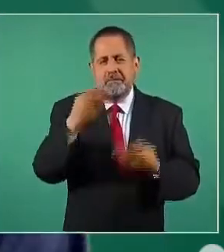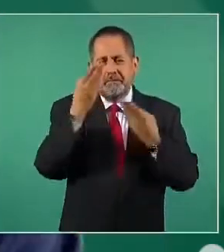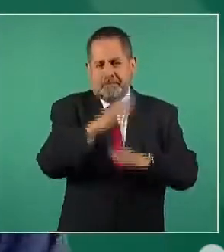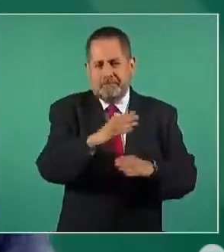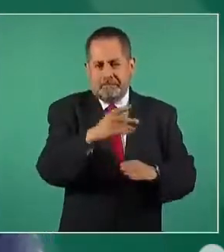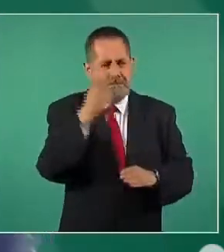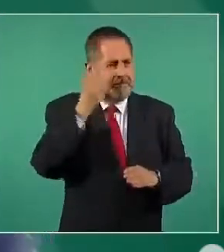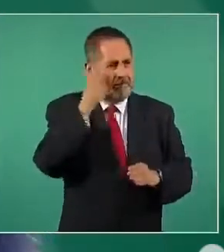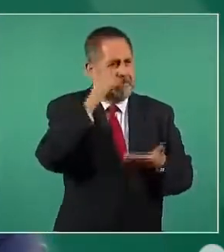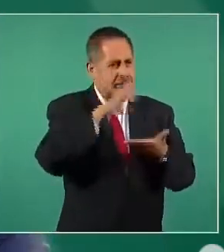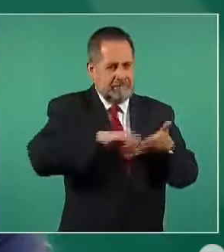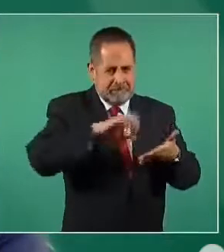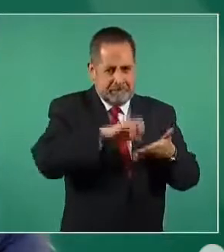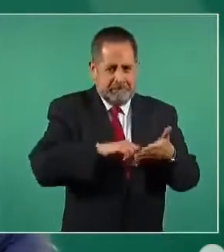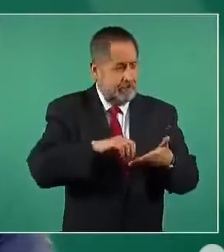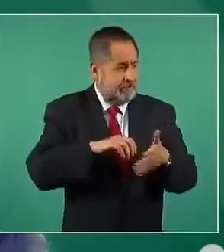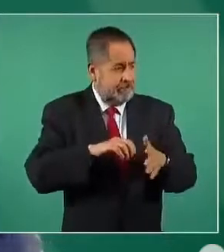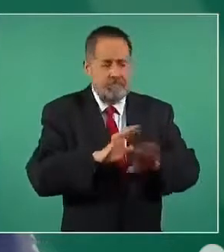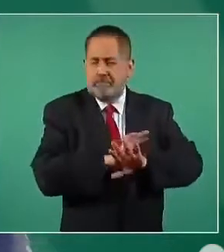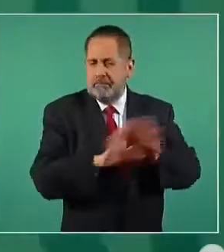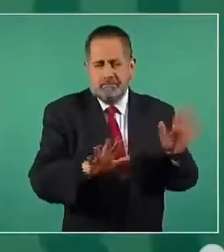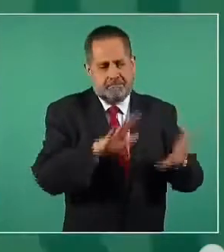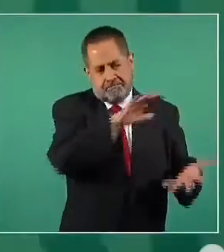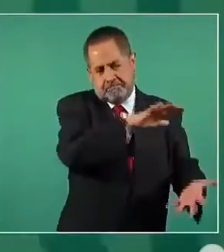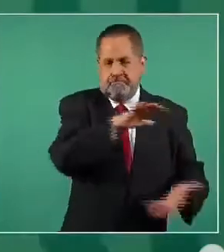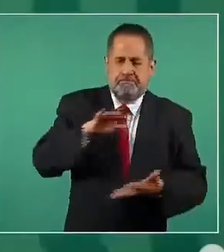Todo eso es para la gente,